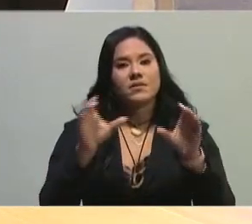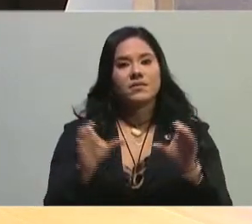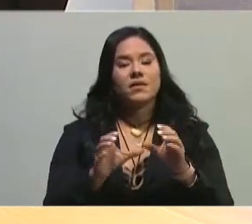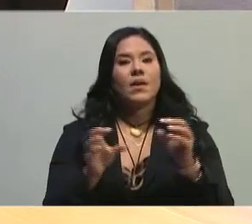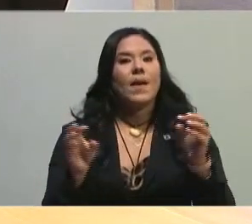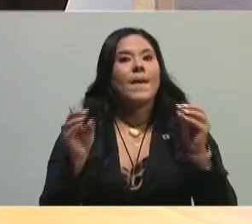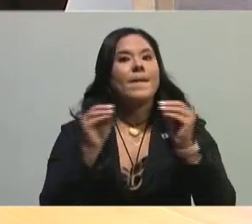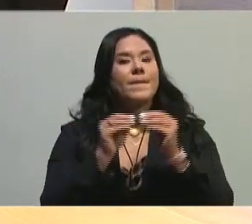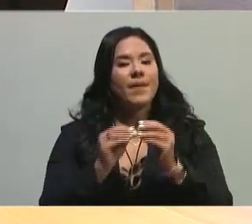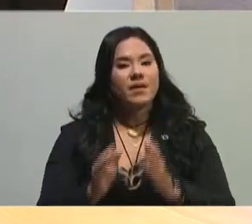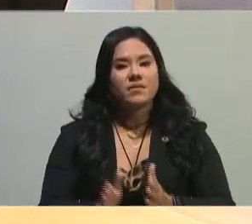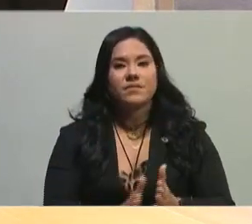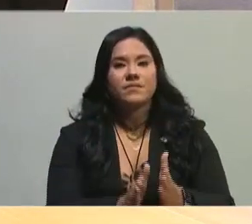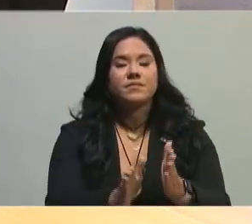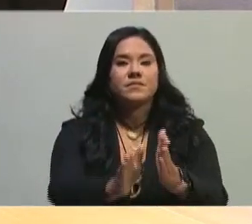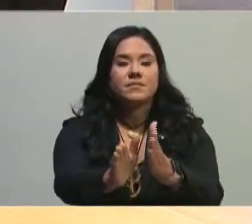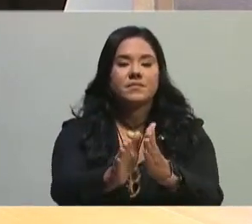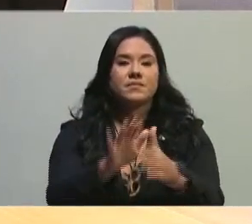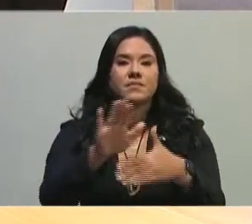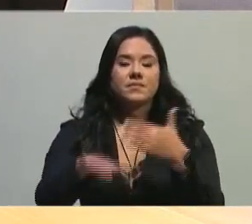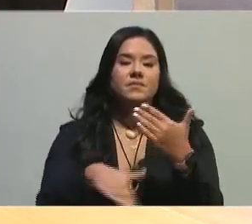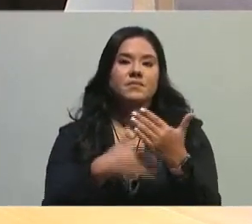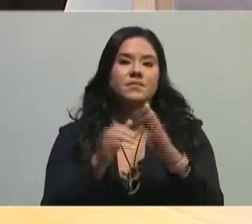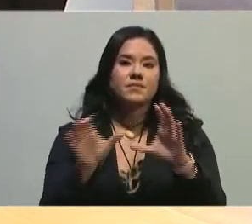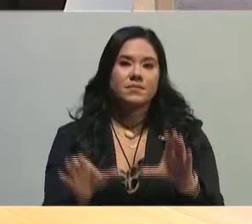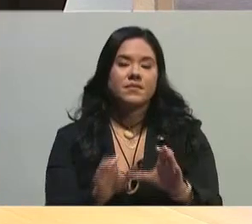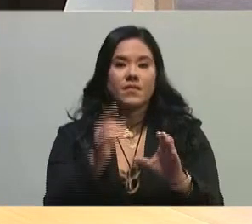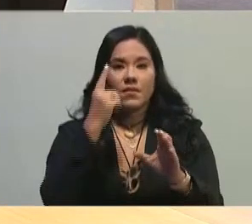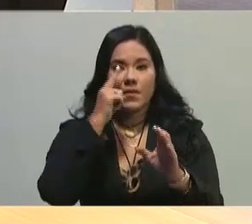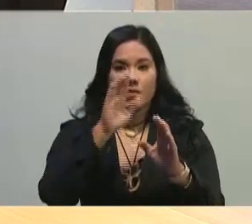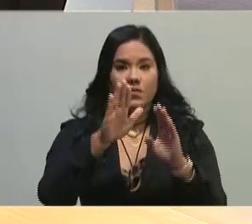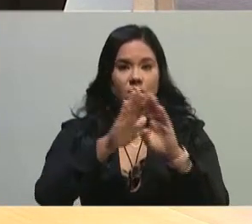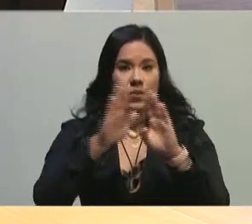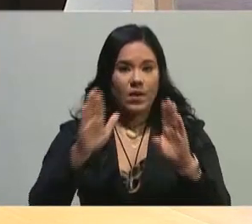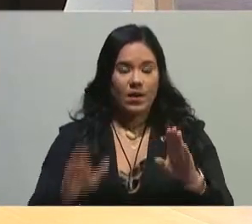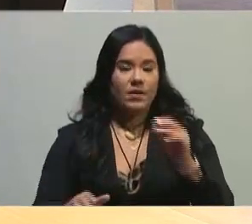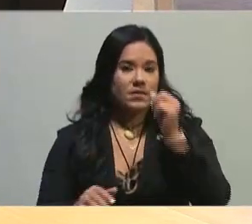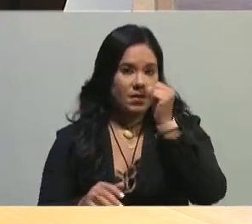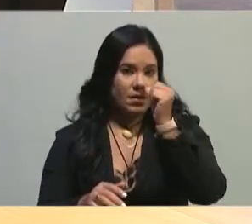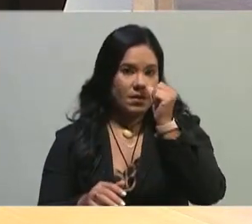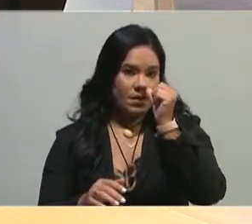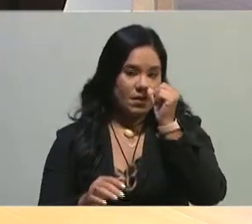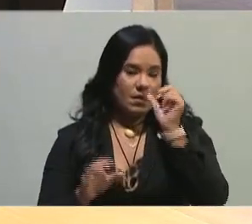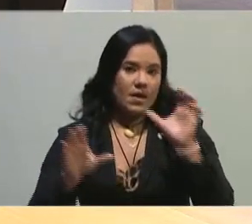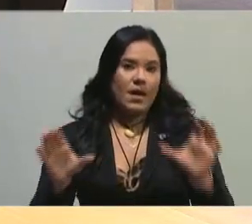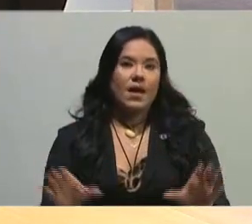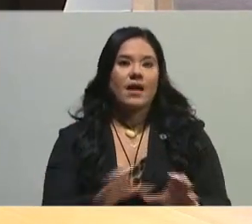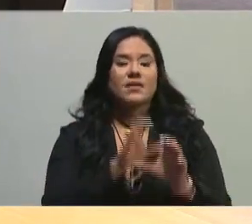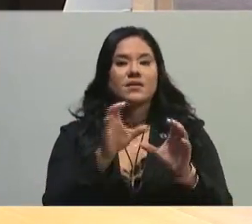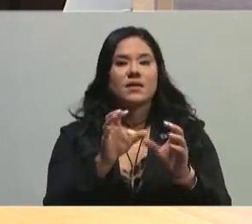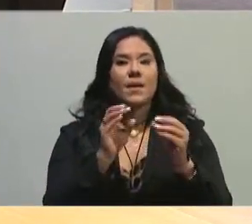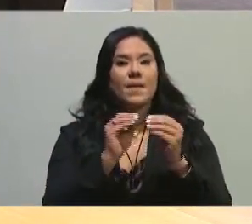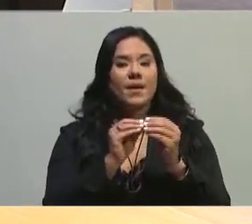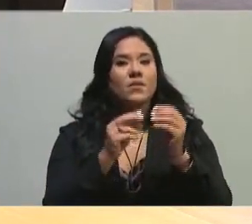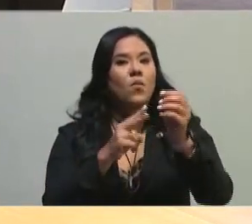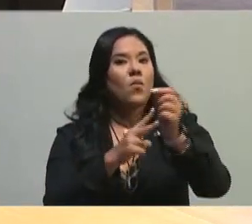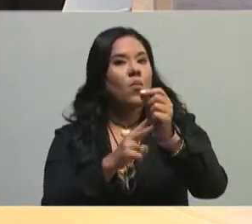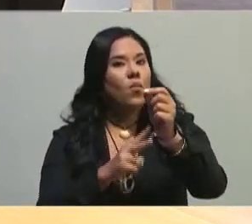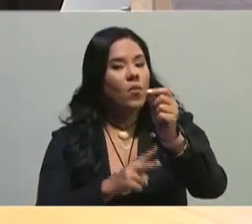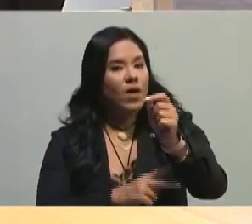más digna su territorio pintarle su casa hacerle sus callejones hacerle algunos